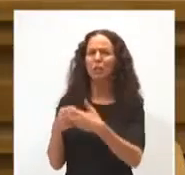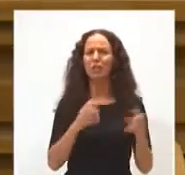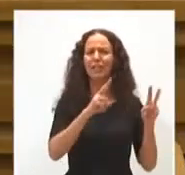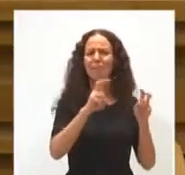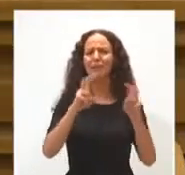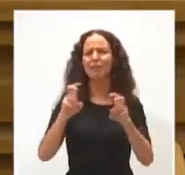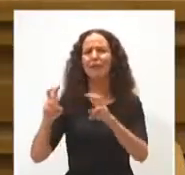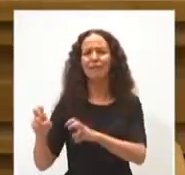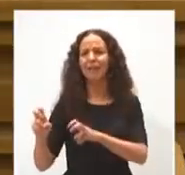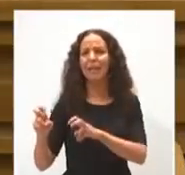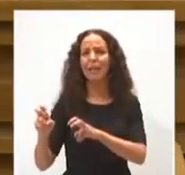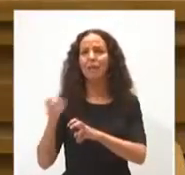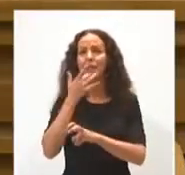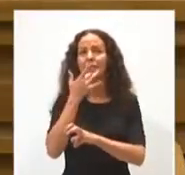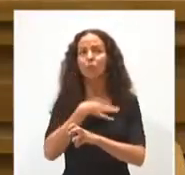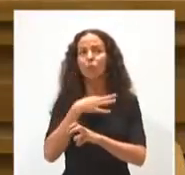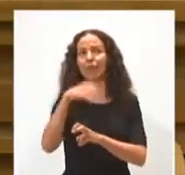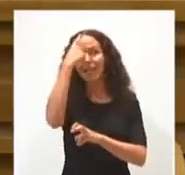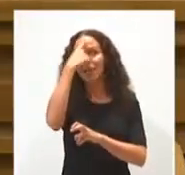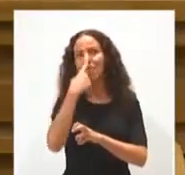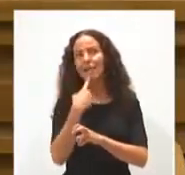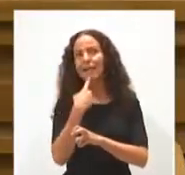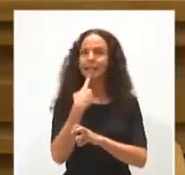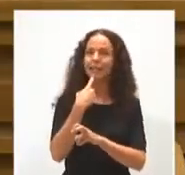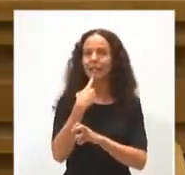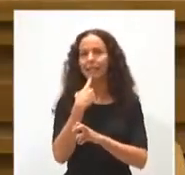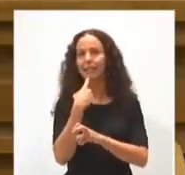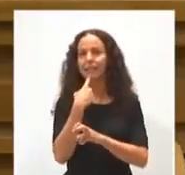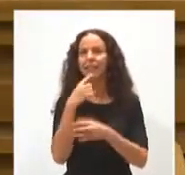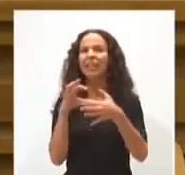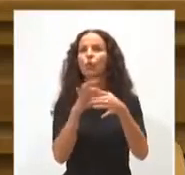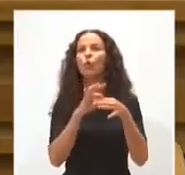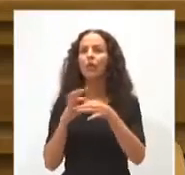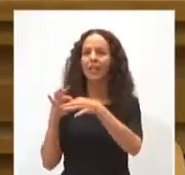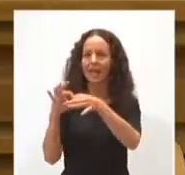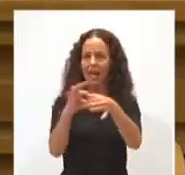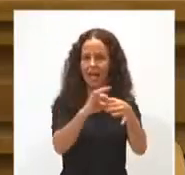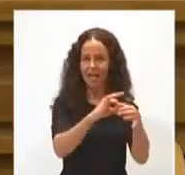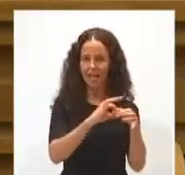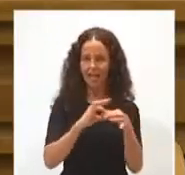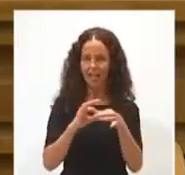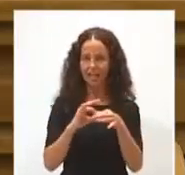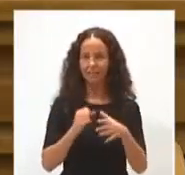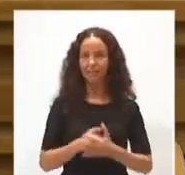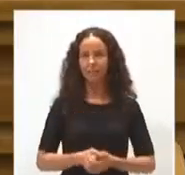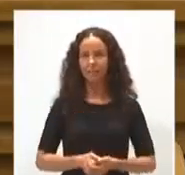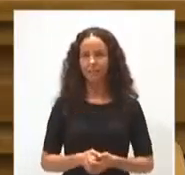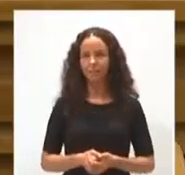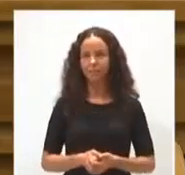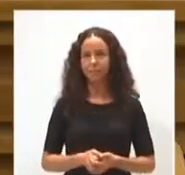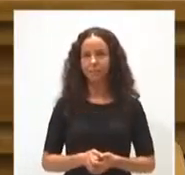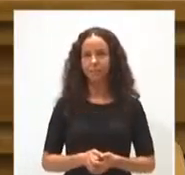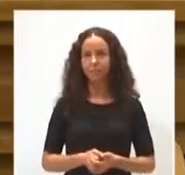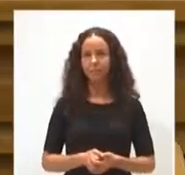si podemos dando una imagen de unidad sobre todo en asuntos que tienen más calado territorial ideológico incluso